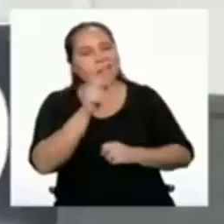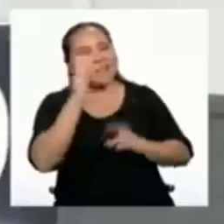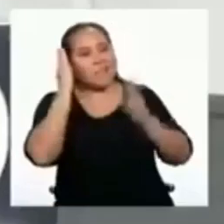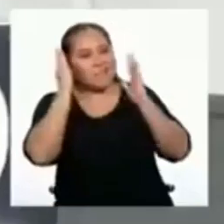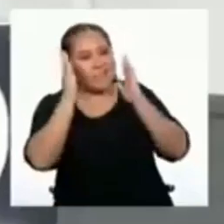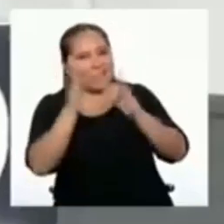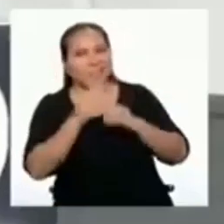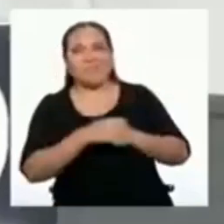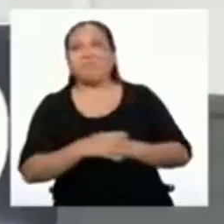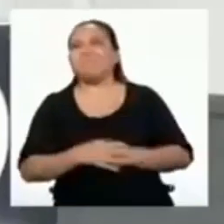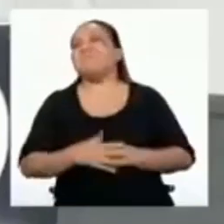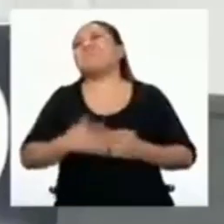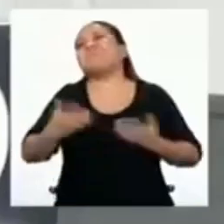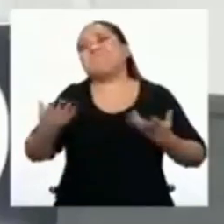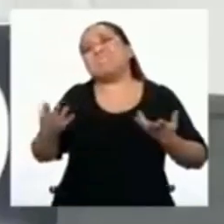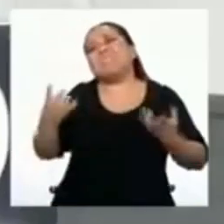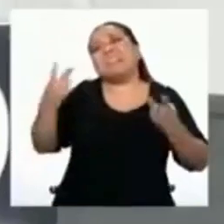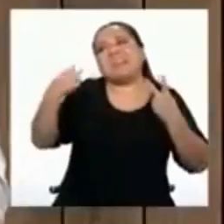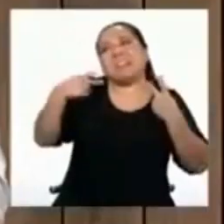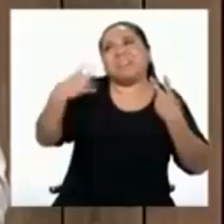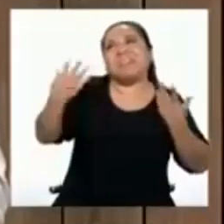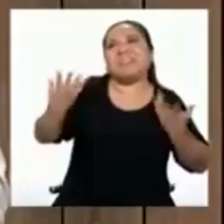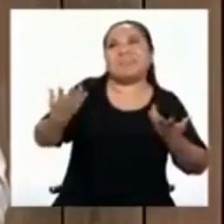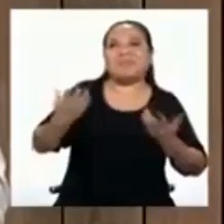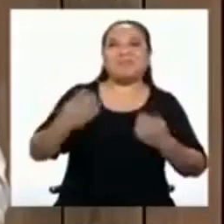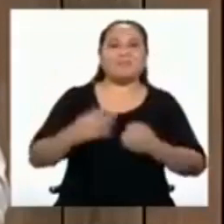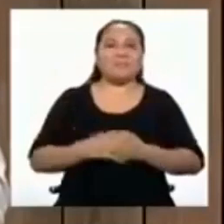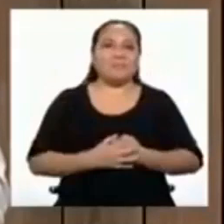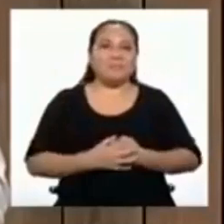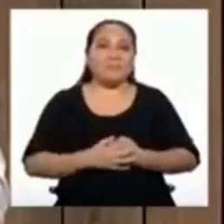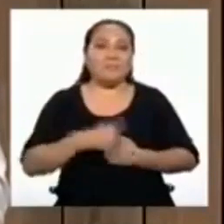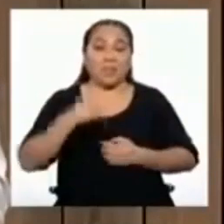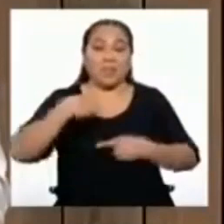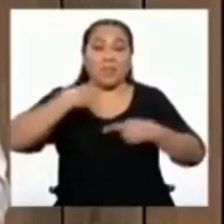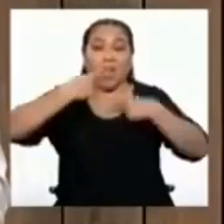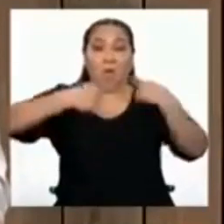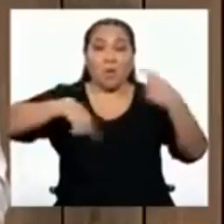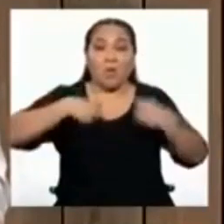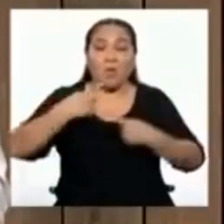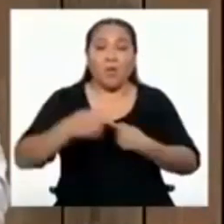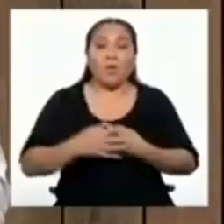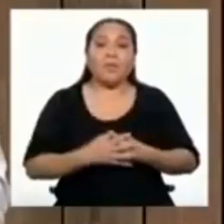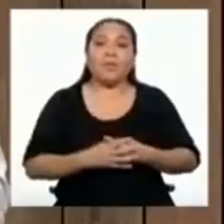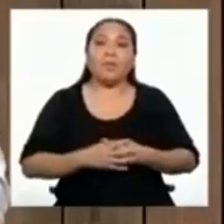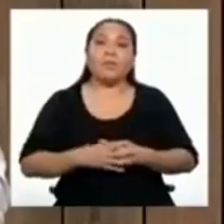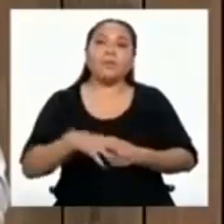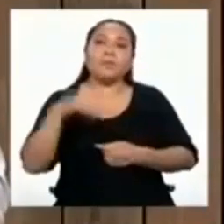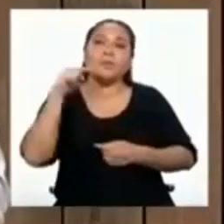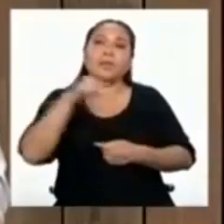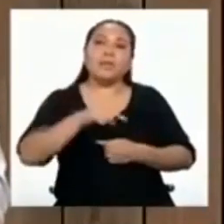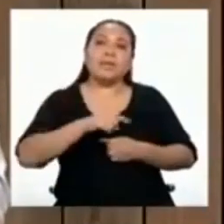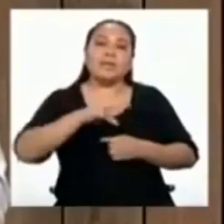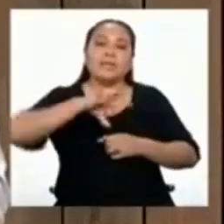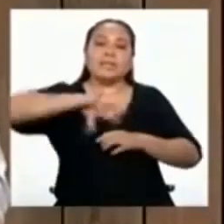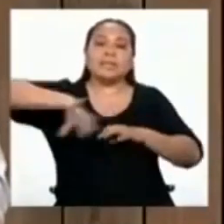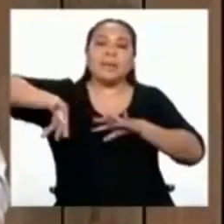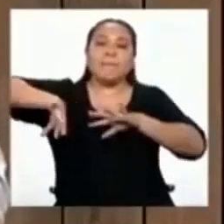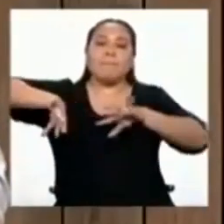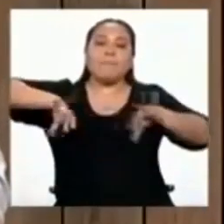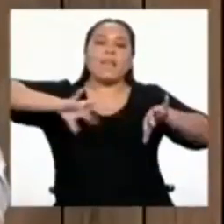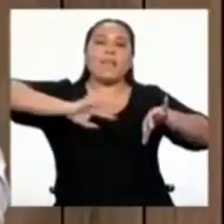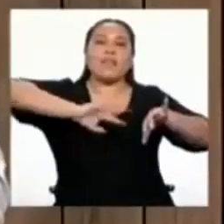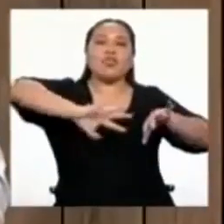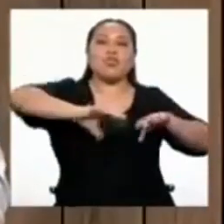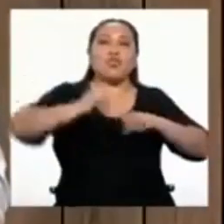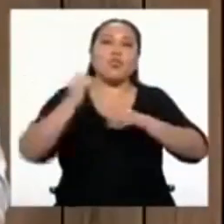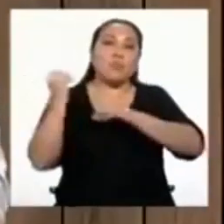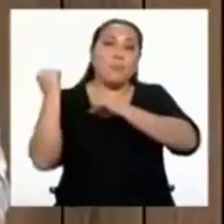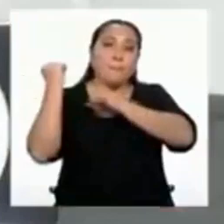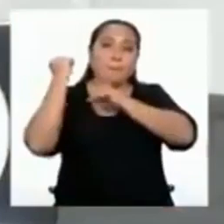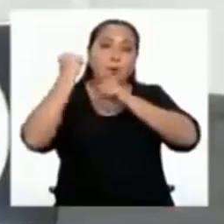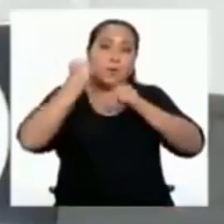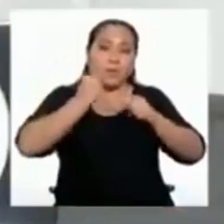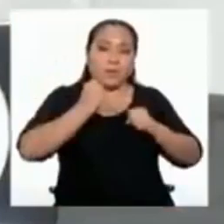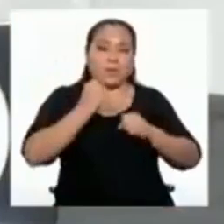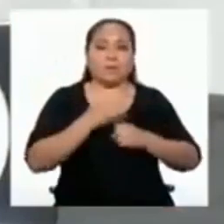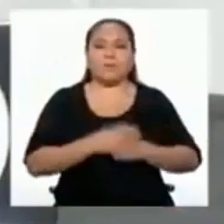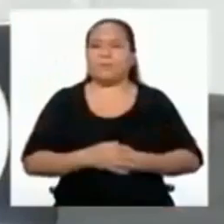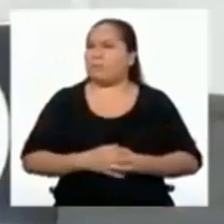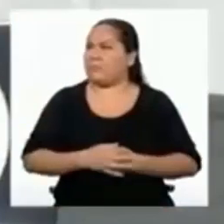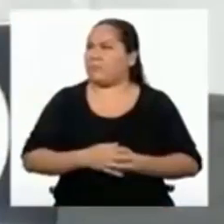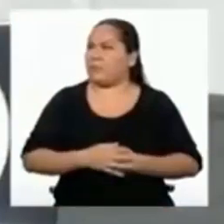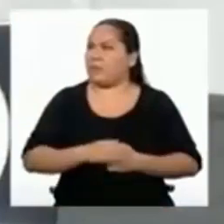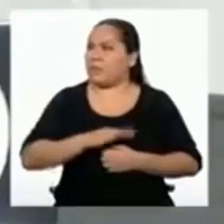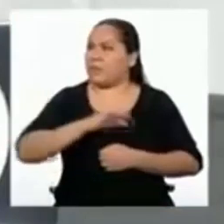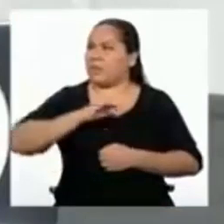atento. Para que veas. Te cuento entonces, existe algo que se llama separación de poderes.